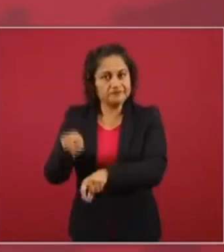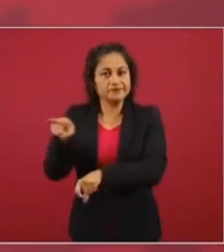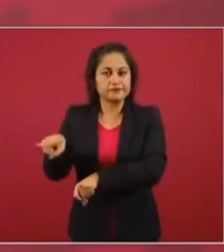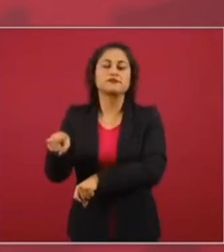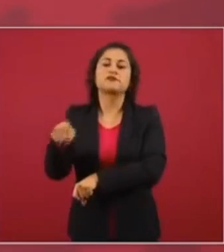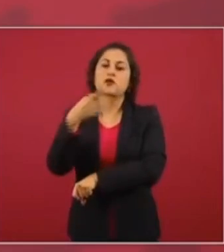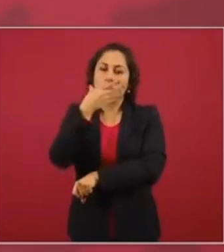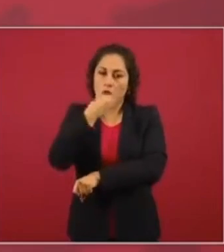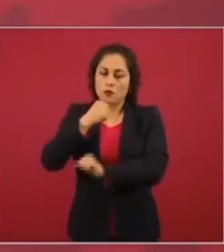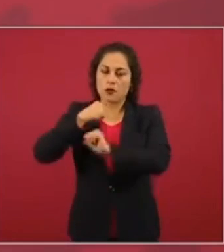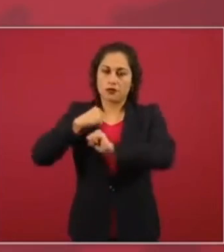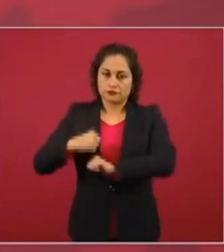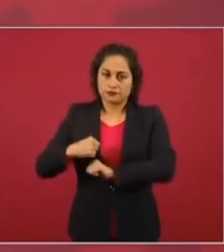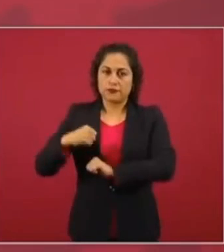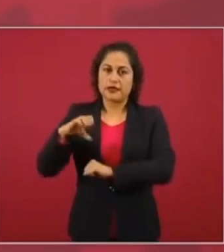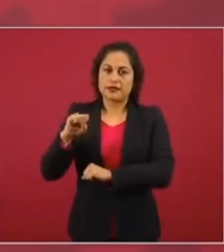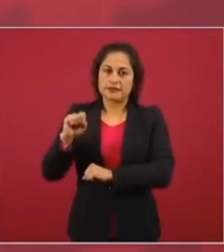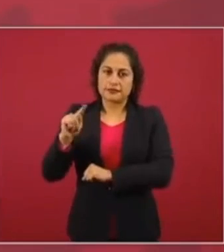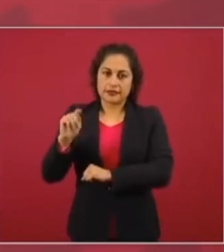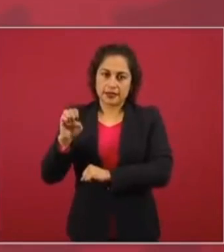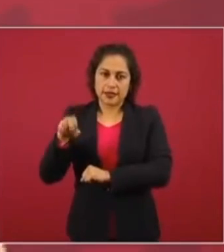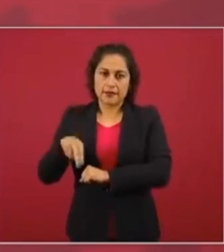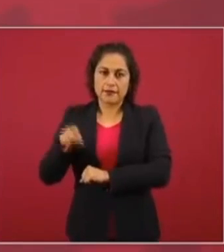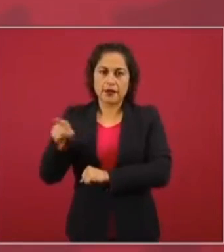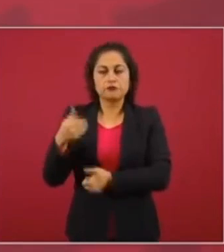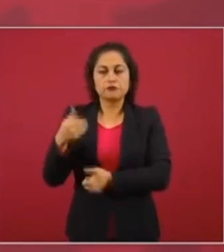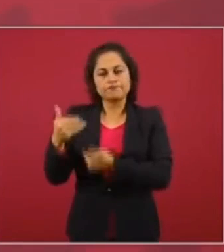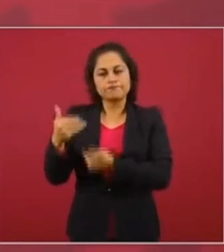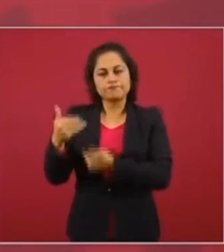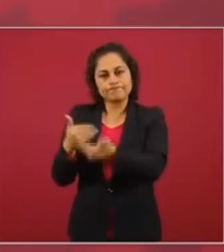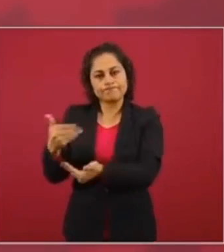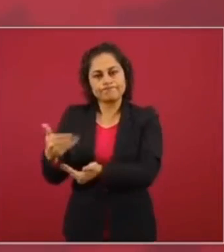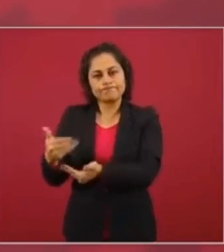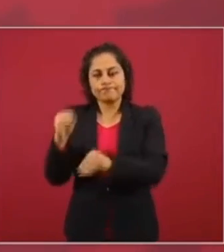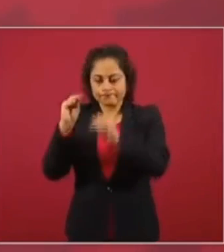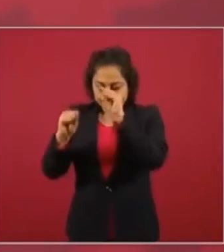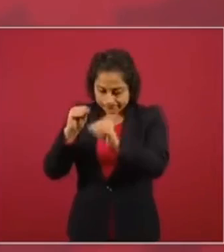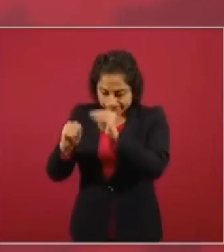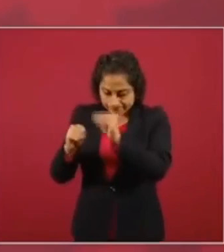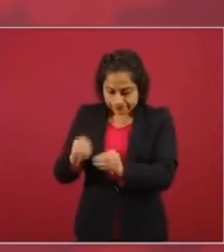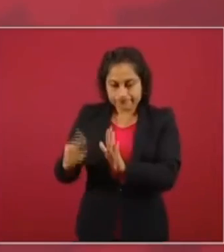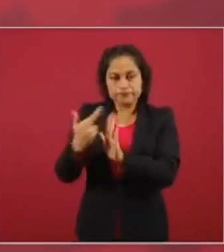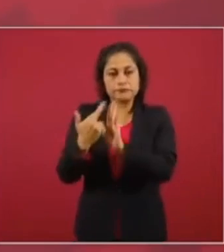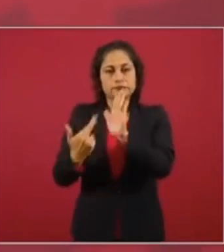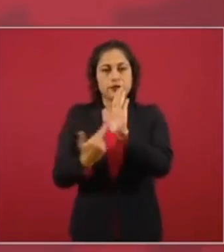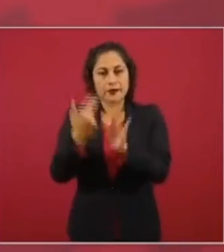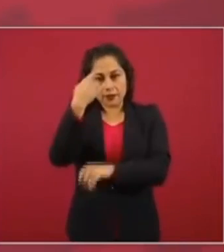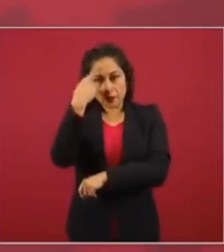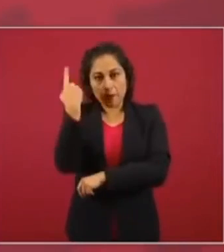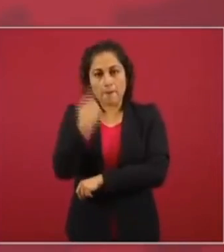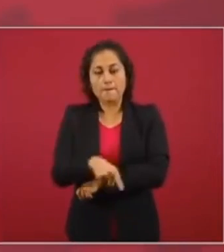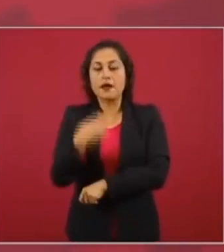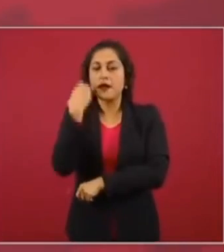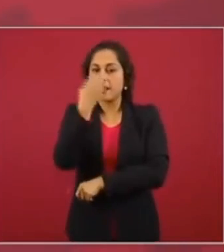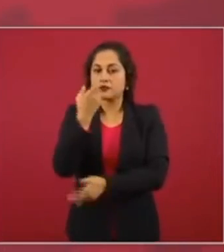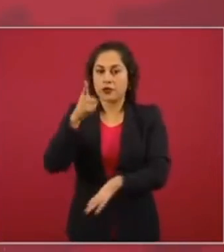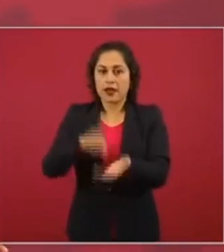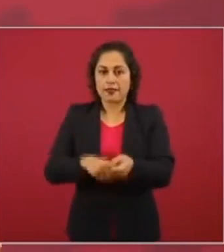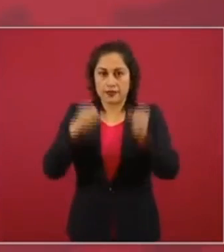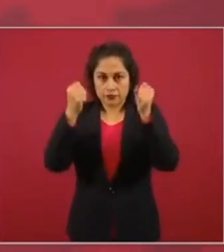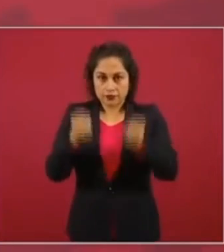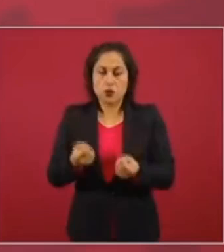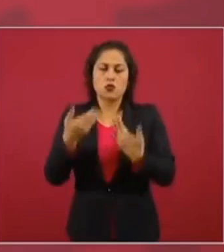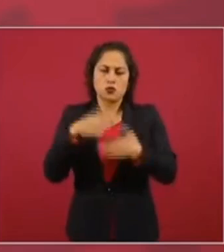atención dedicada. Y hemos ido evolucionando los lineamientos de seguridad escolar en materia sanitaria